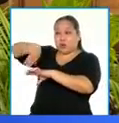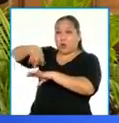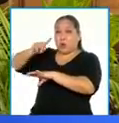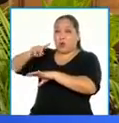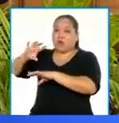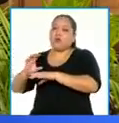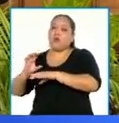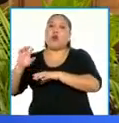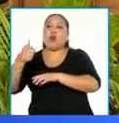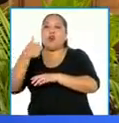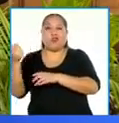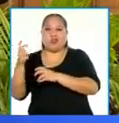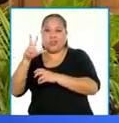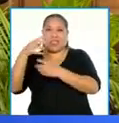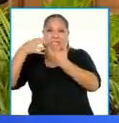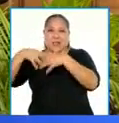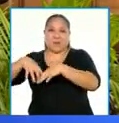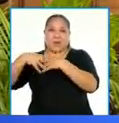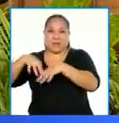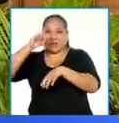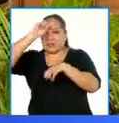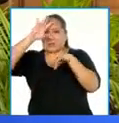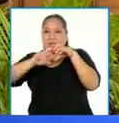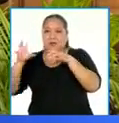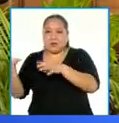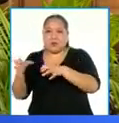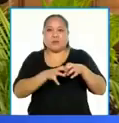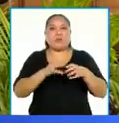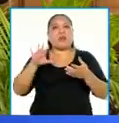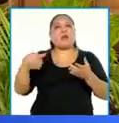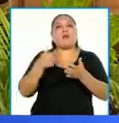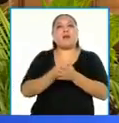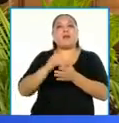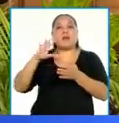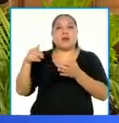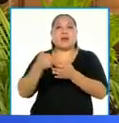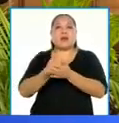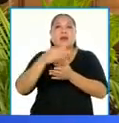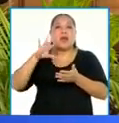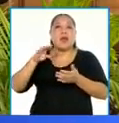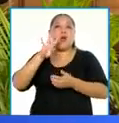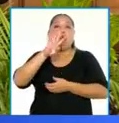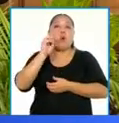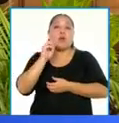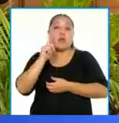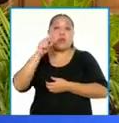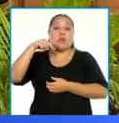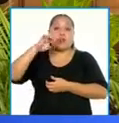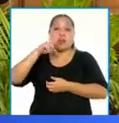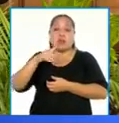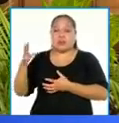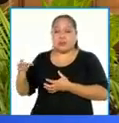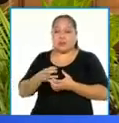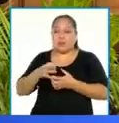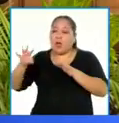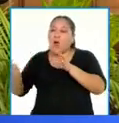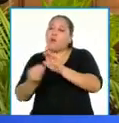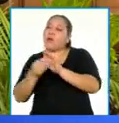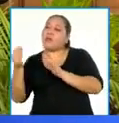se suma porque van a ir llegando también 40 toneladas semanales paralelamente a las